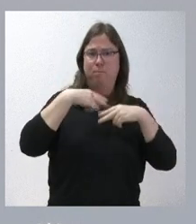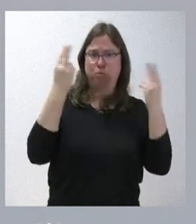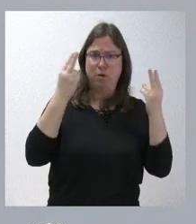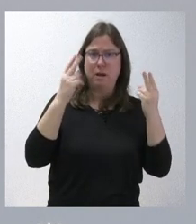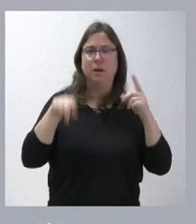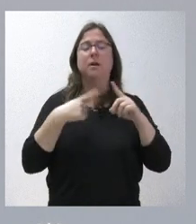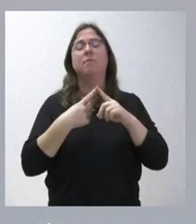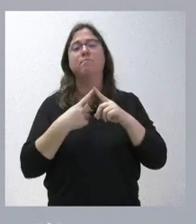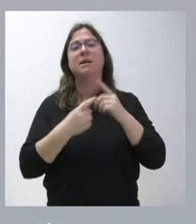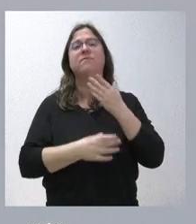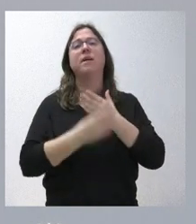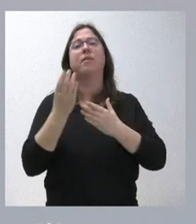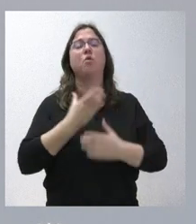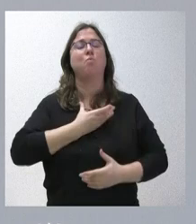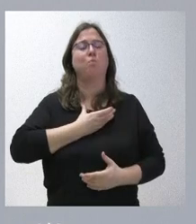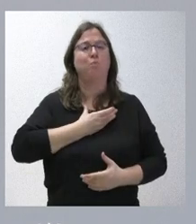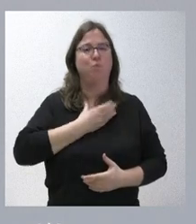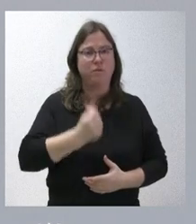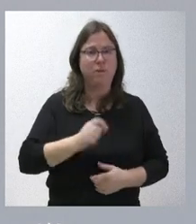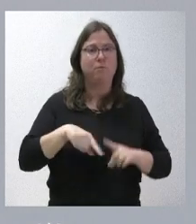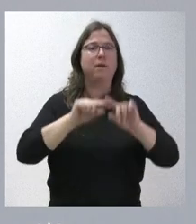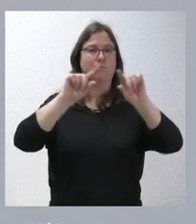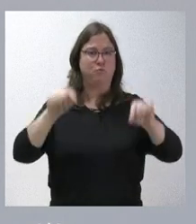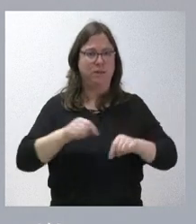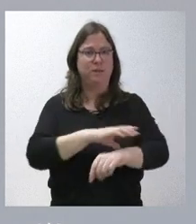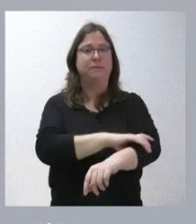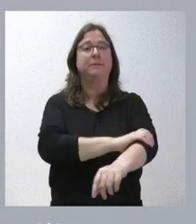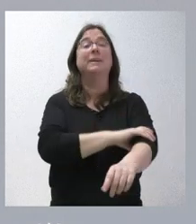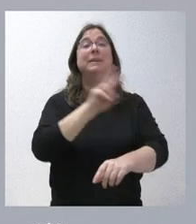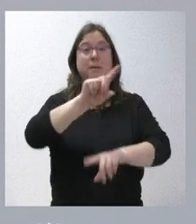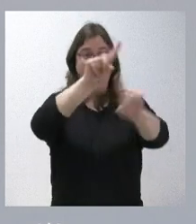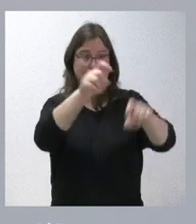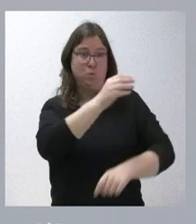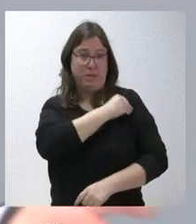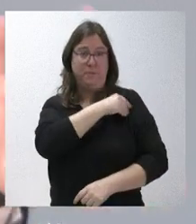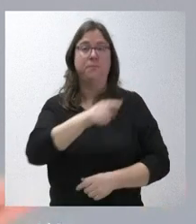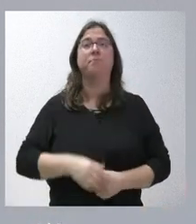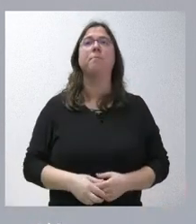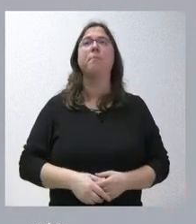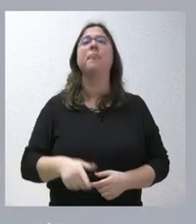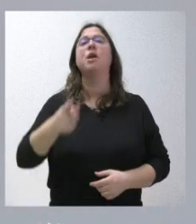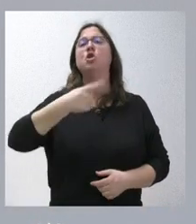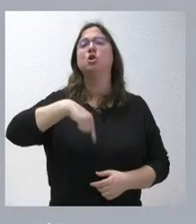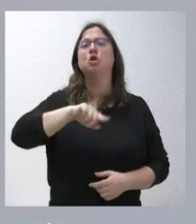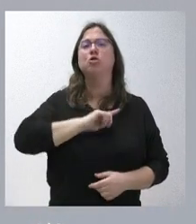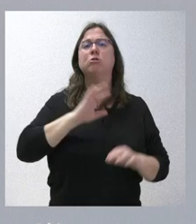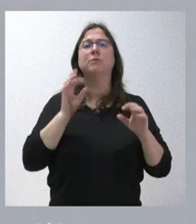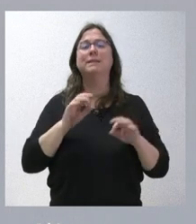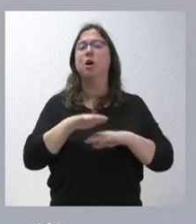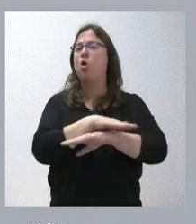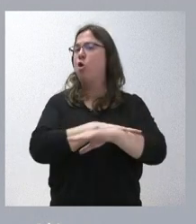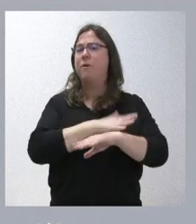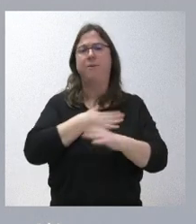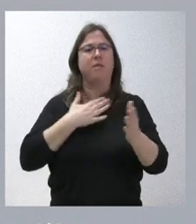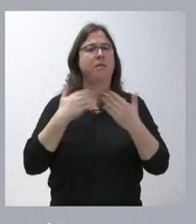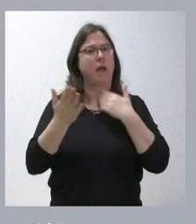federación de municipios y provincias quizá ya por entrar en la pregunta directa que se hace naturalmente Nosotros somos un gobierno que dialoga y